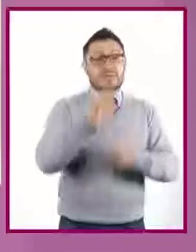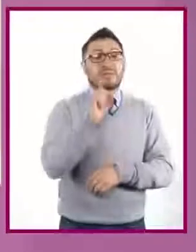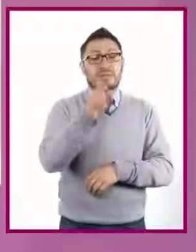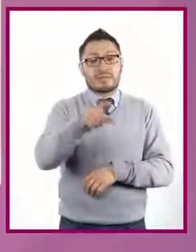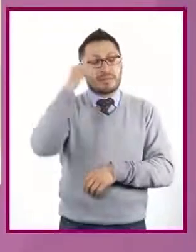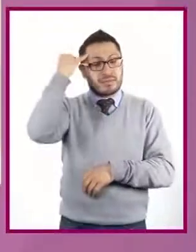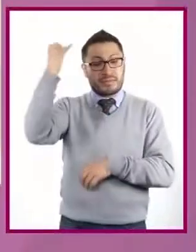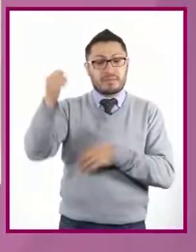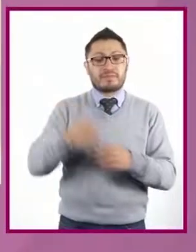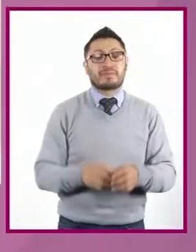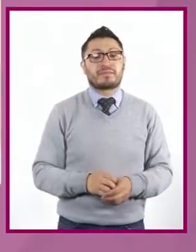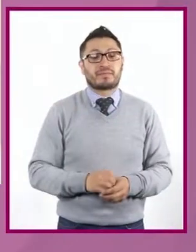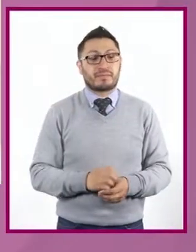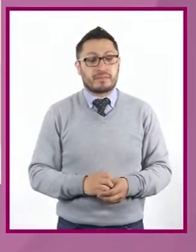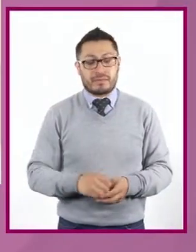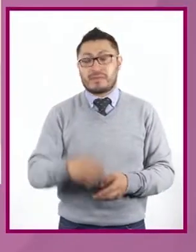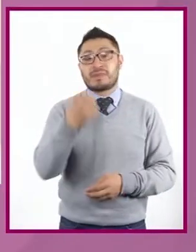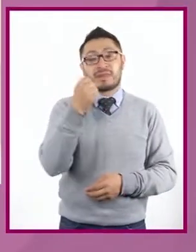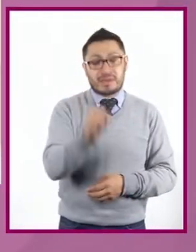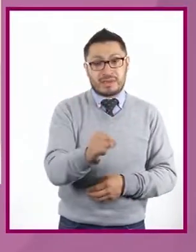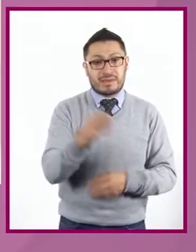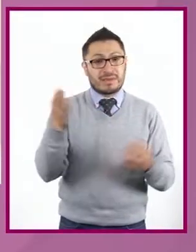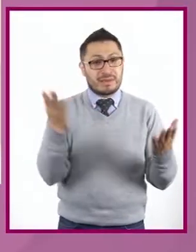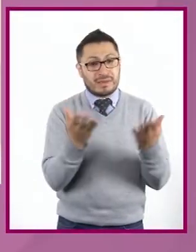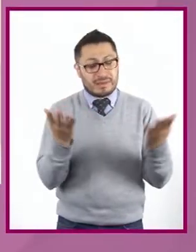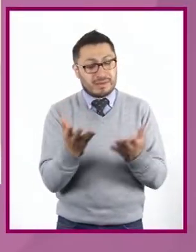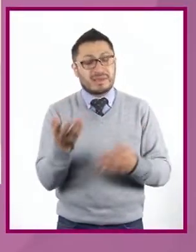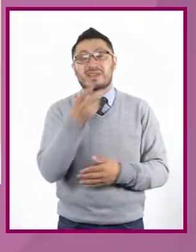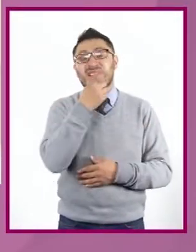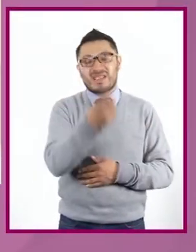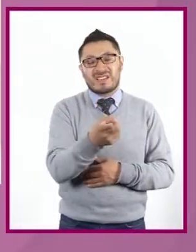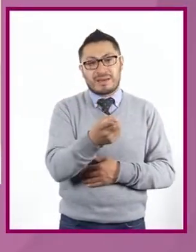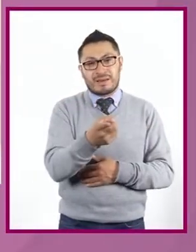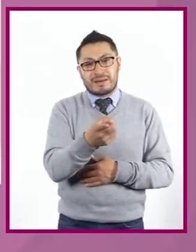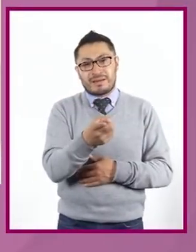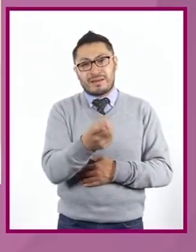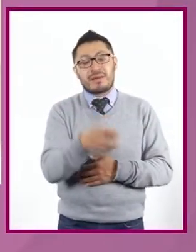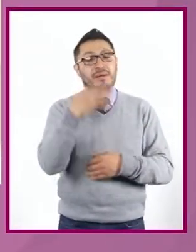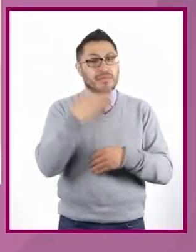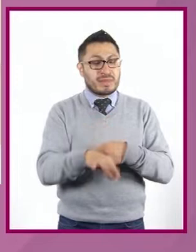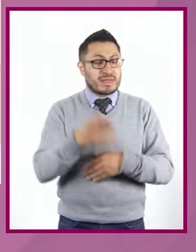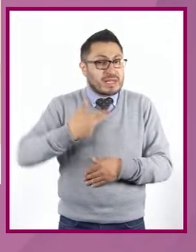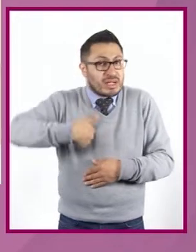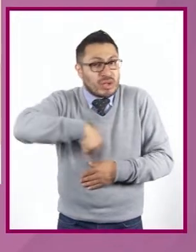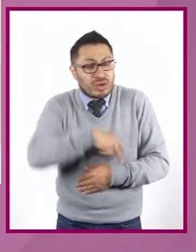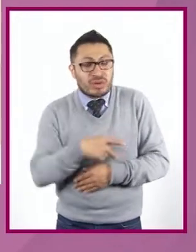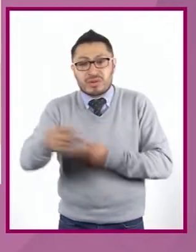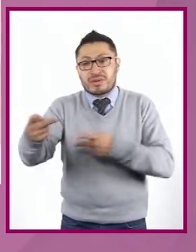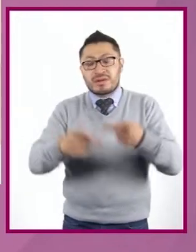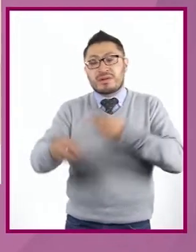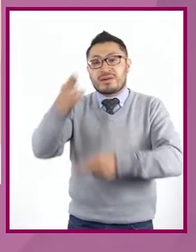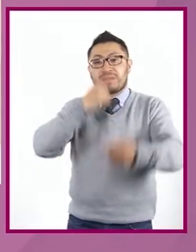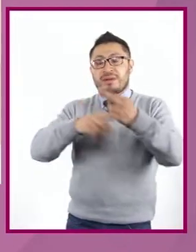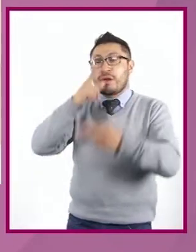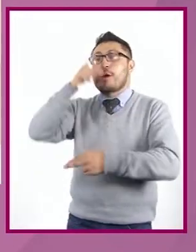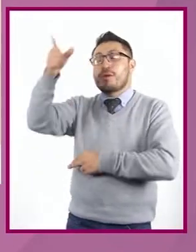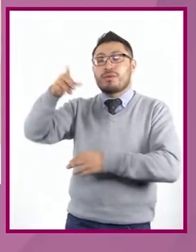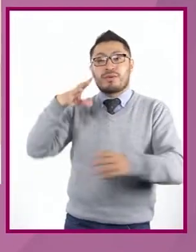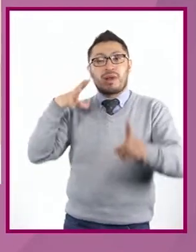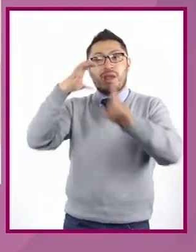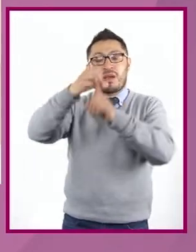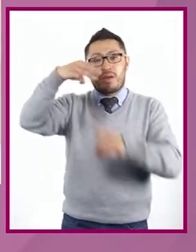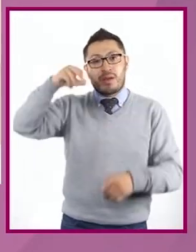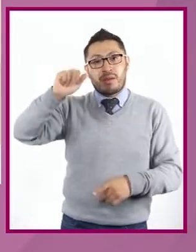idea. Si así lo hiciéramos, diría: mientras nos preparamos para regresar a la Luna y conquistar